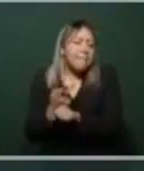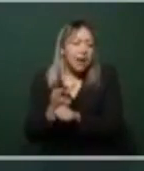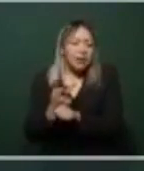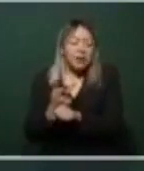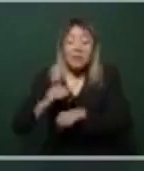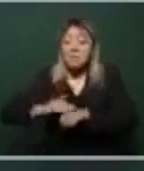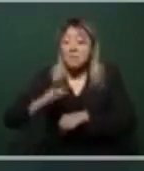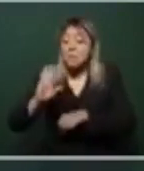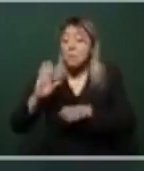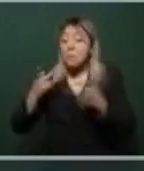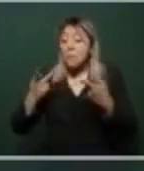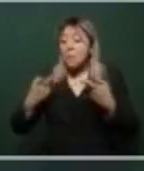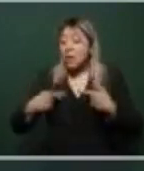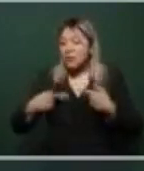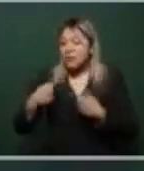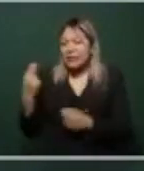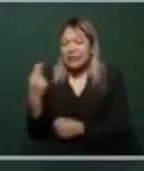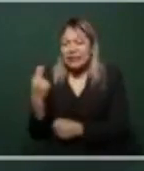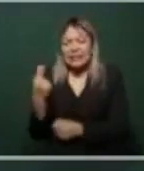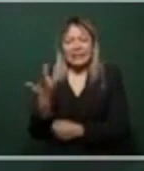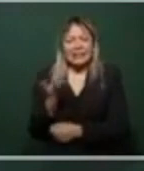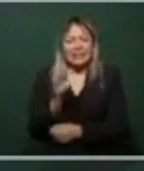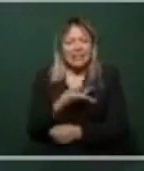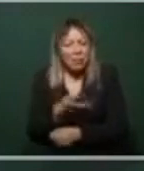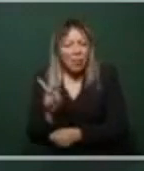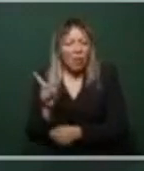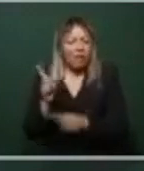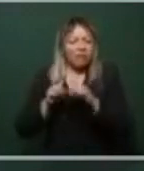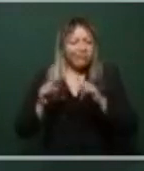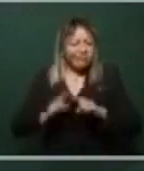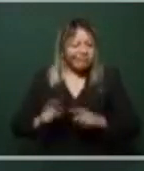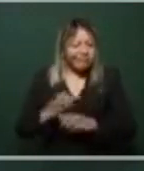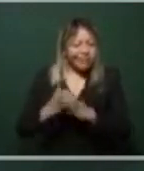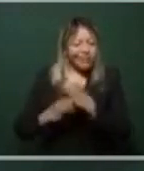necesidad. Por eso hay que atender las causas.